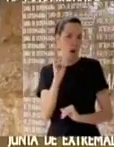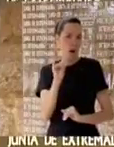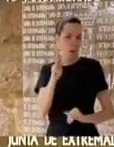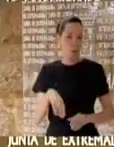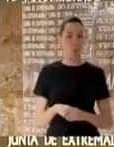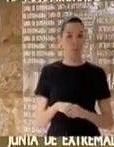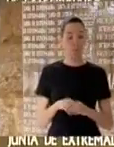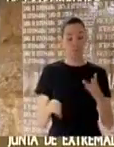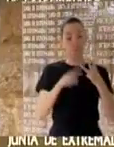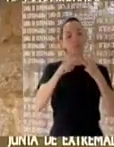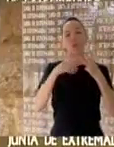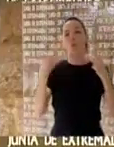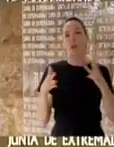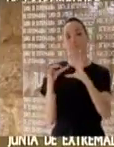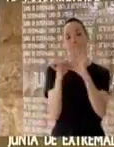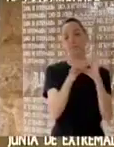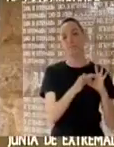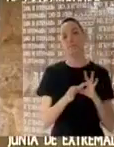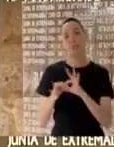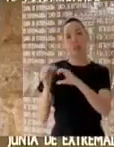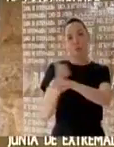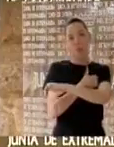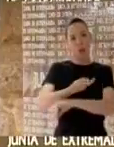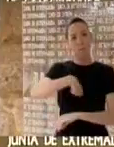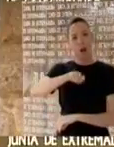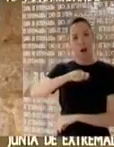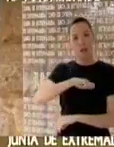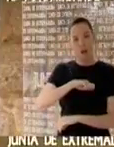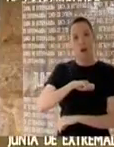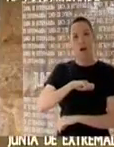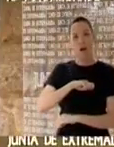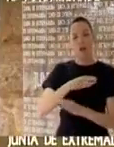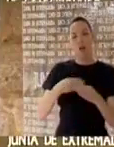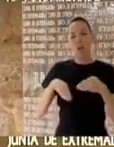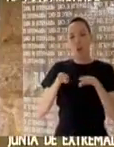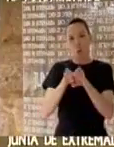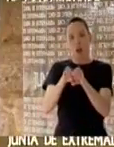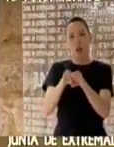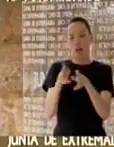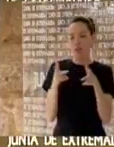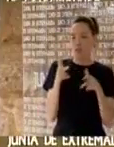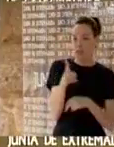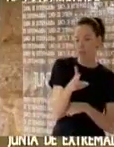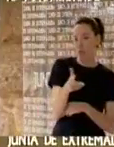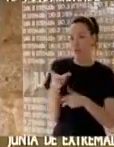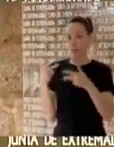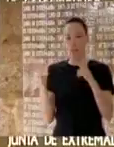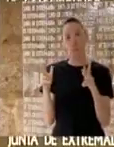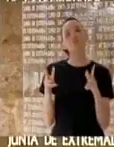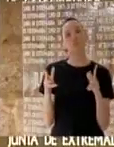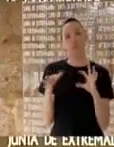unidad entre españoles, también entre españoles iguales en derechos y en libertades. Y creo que la